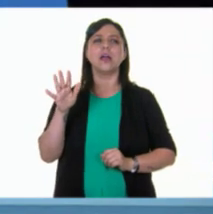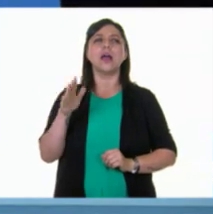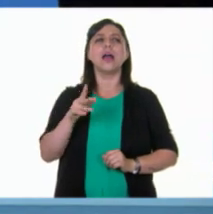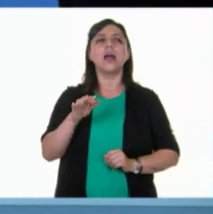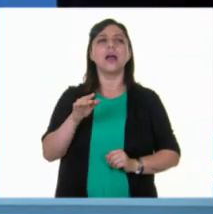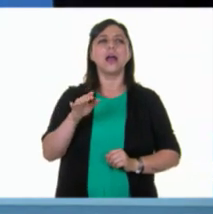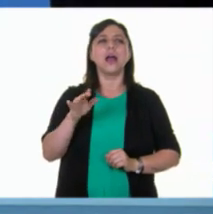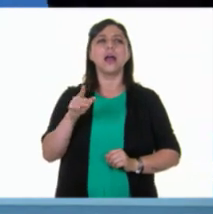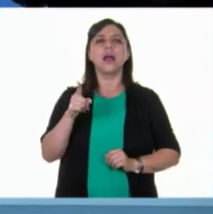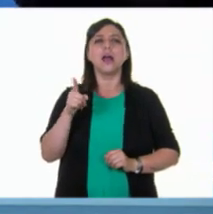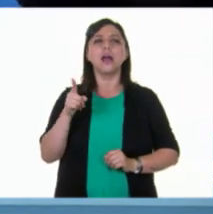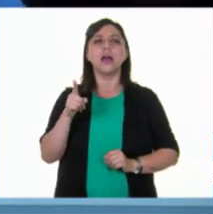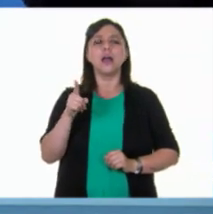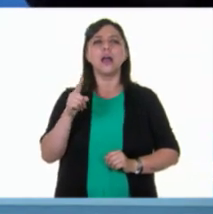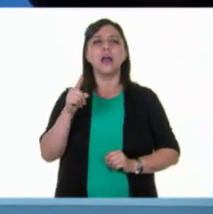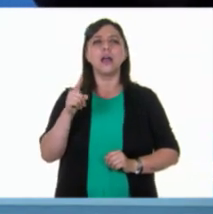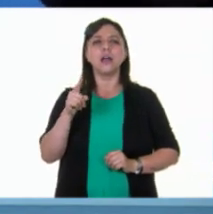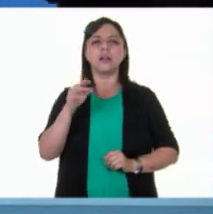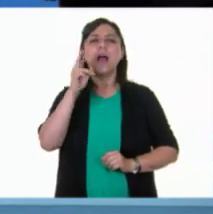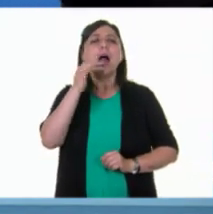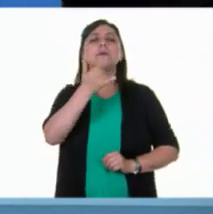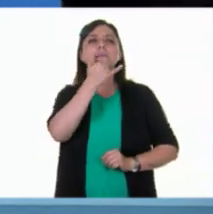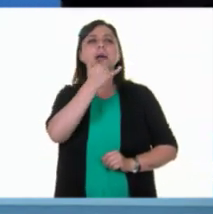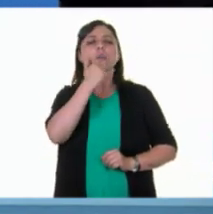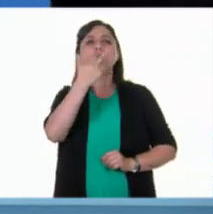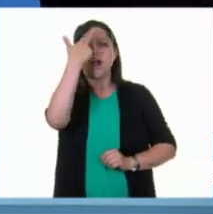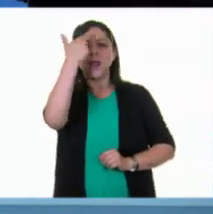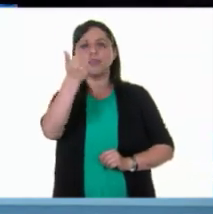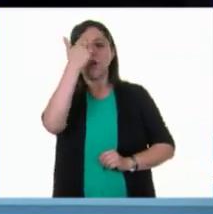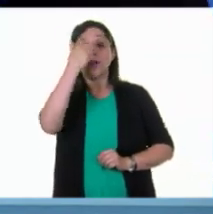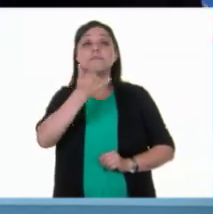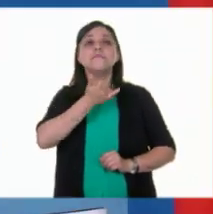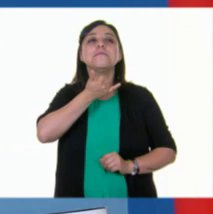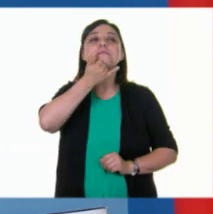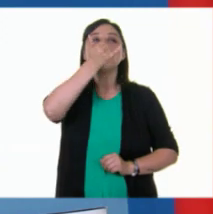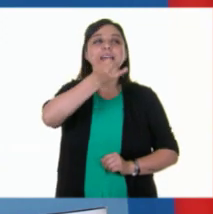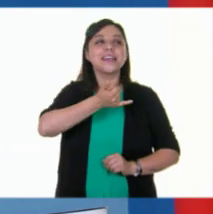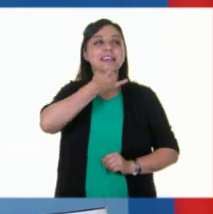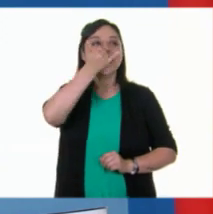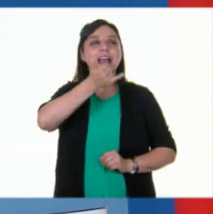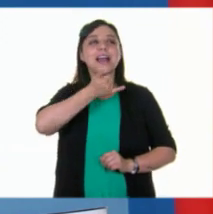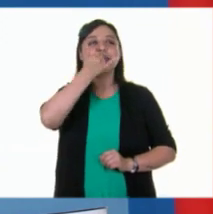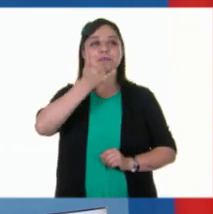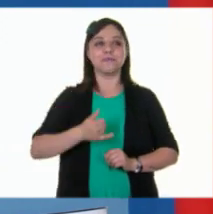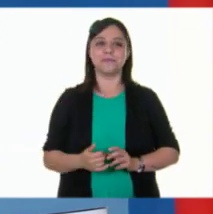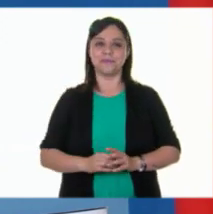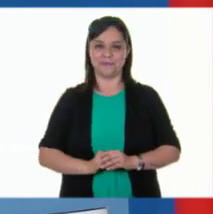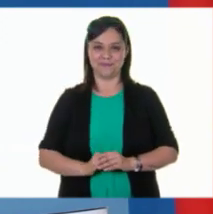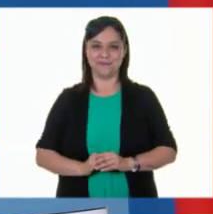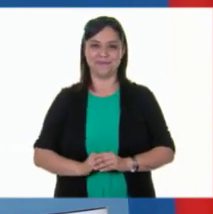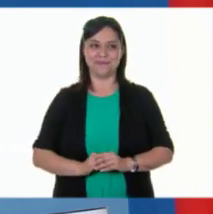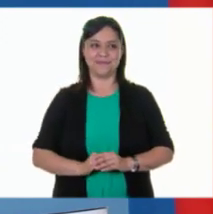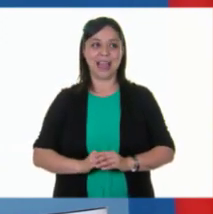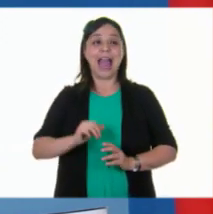¿Cómo se escribe? Tienes razón, te equivoqué. Eres muy observador.